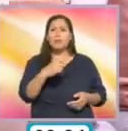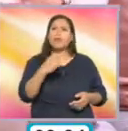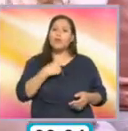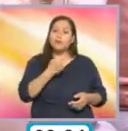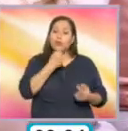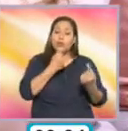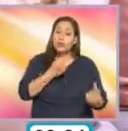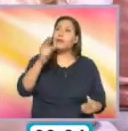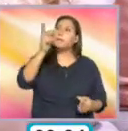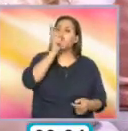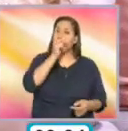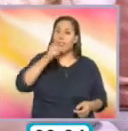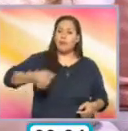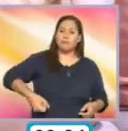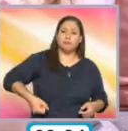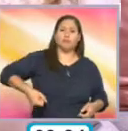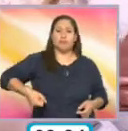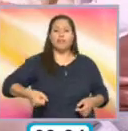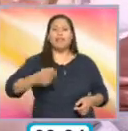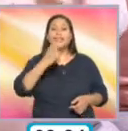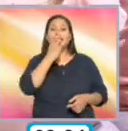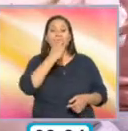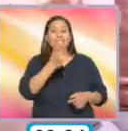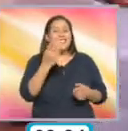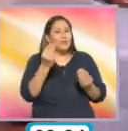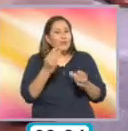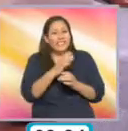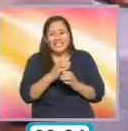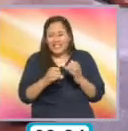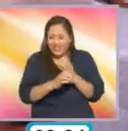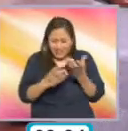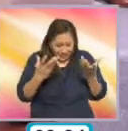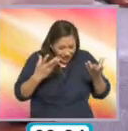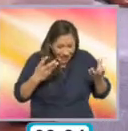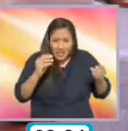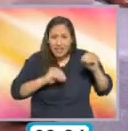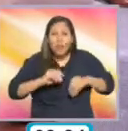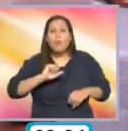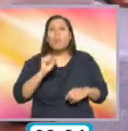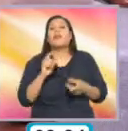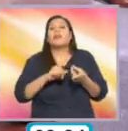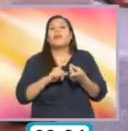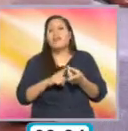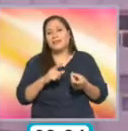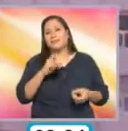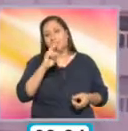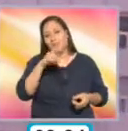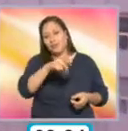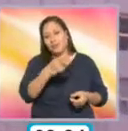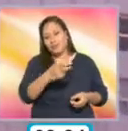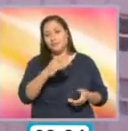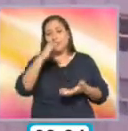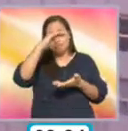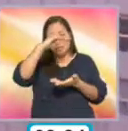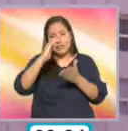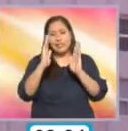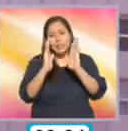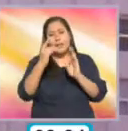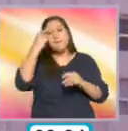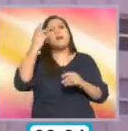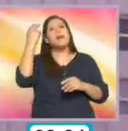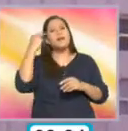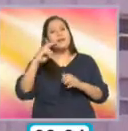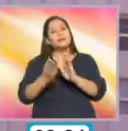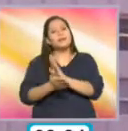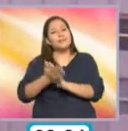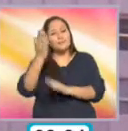traía su bolso, porque sí, efectivamente, como dice Enrique, luego traes tanta cosa que ¿dónde lo metes? Exactamente, exactamente. Y el chiquito generalmente lo usan para viajes.